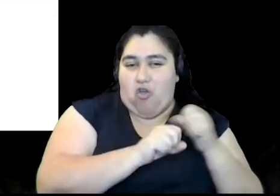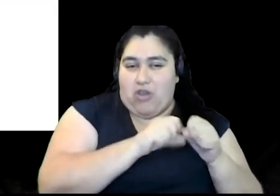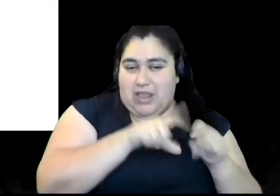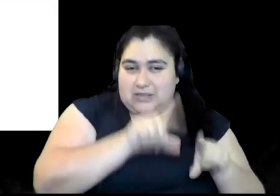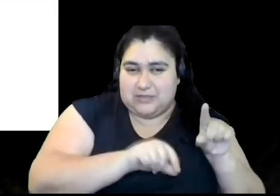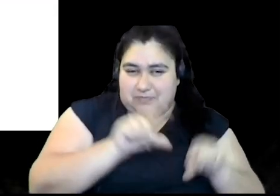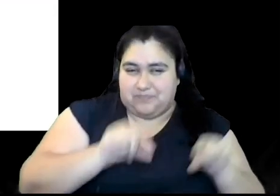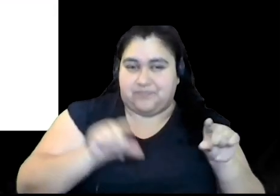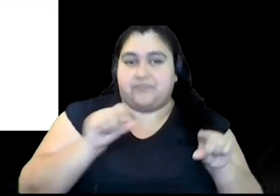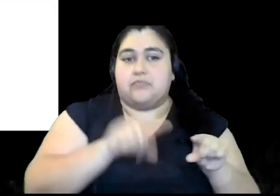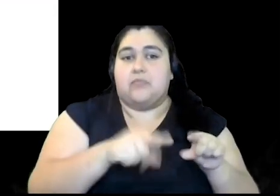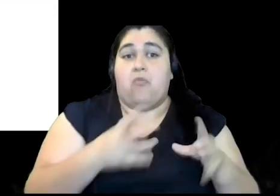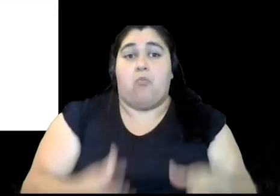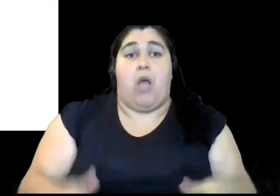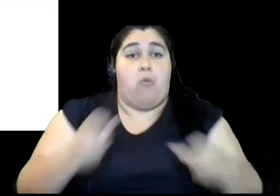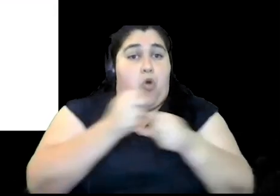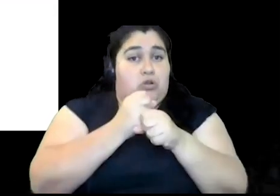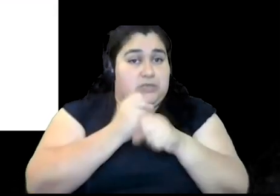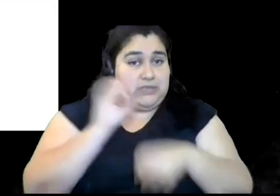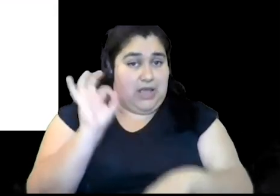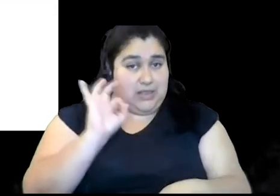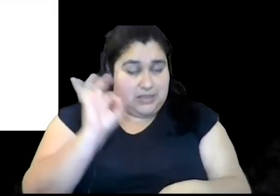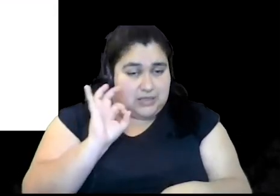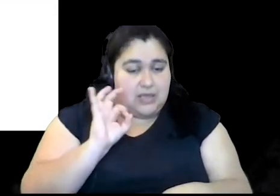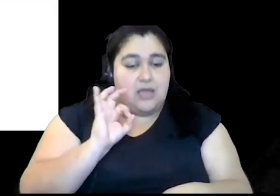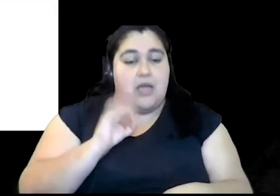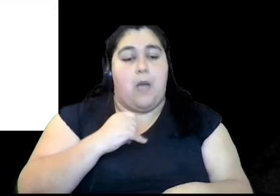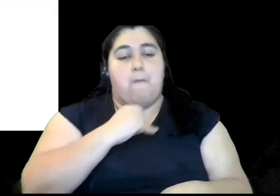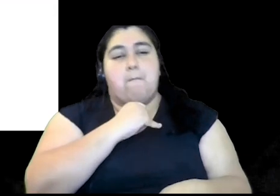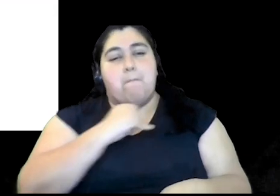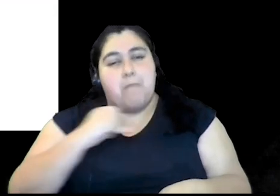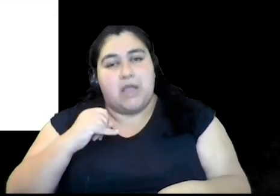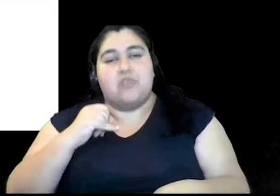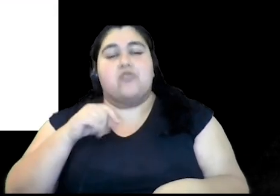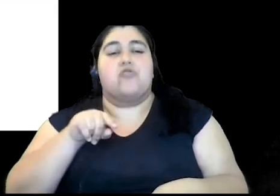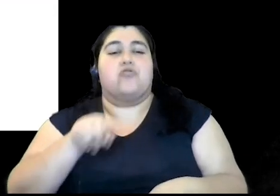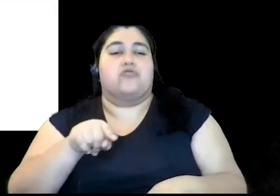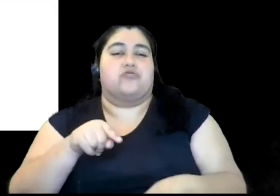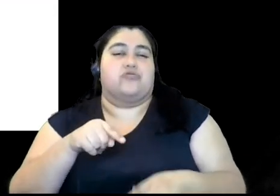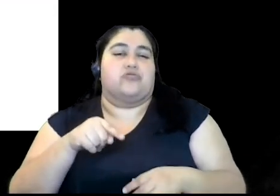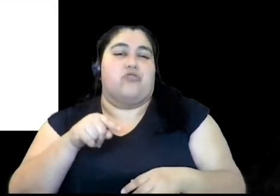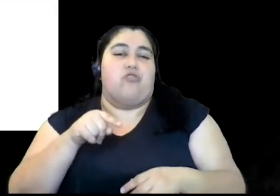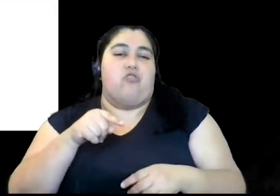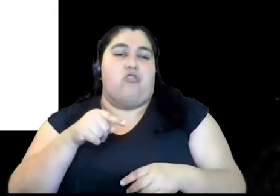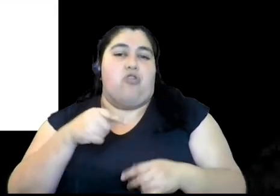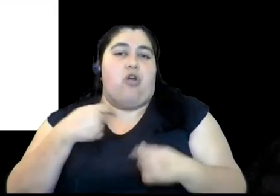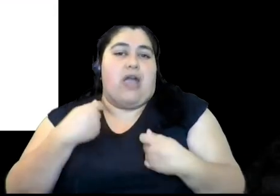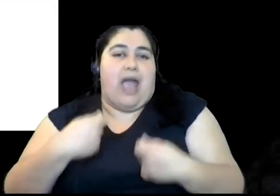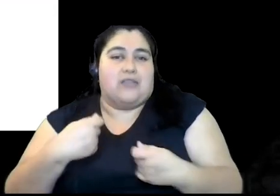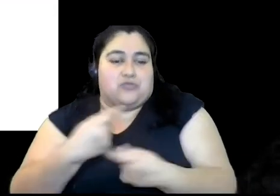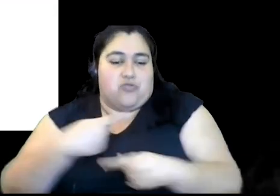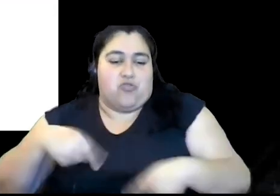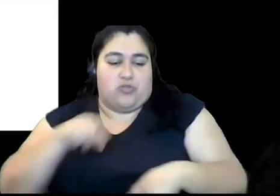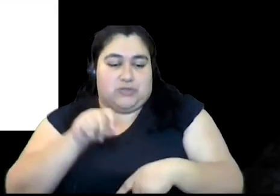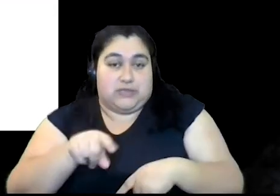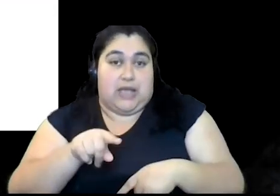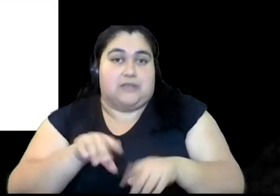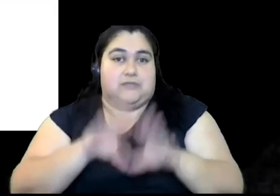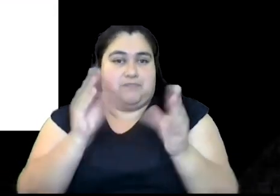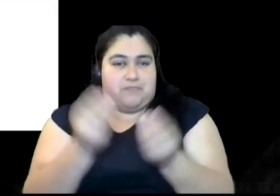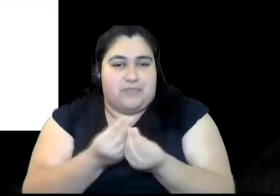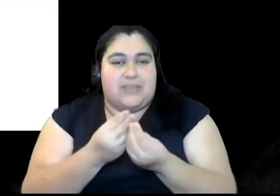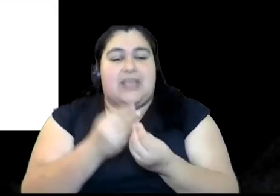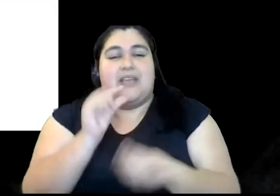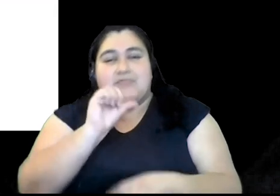no cotizan en bolsa, menos el costo de origen de esas acciones, me da la renta. Esa renta